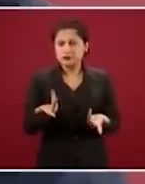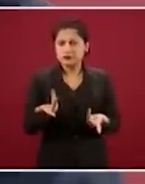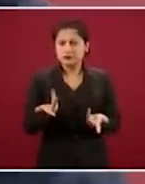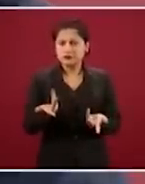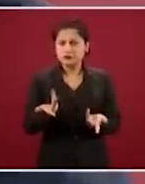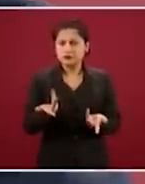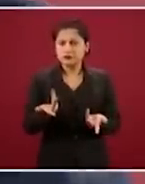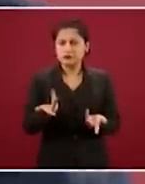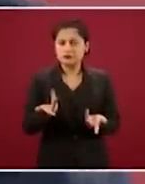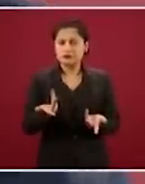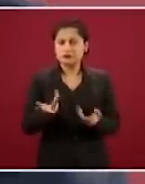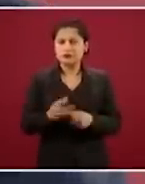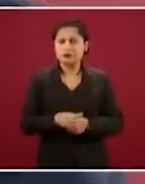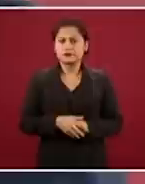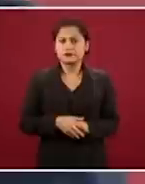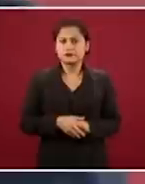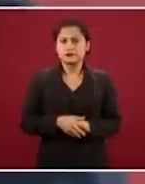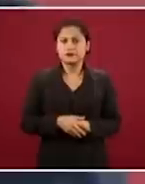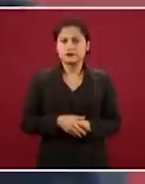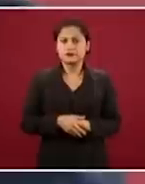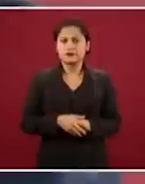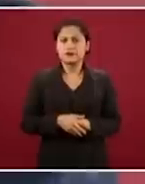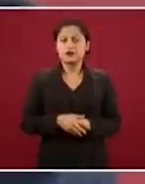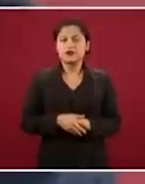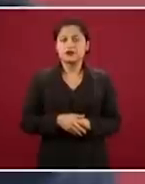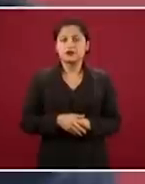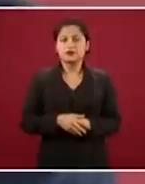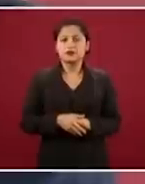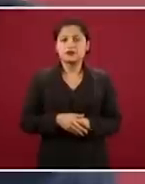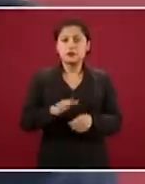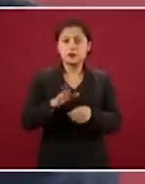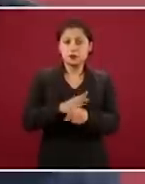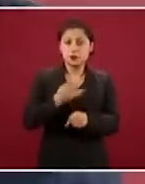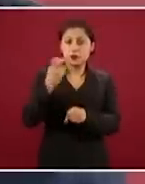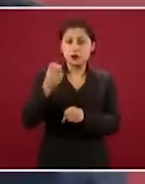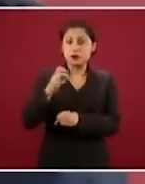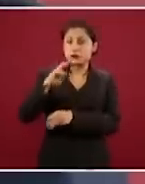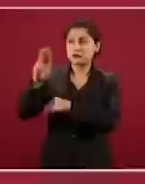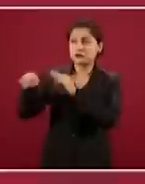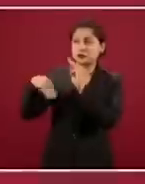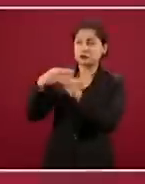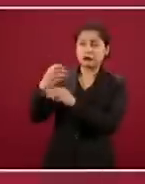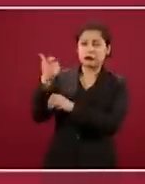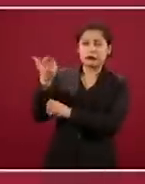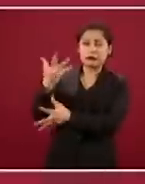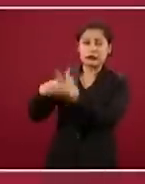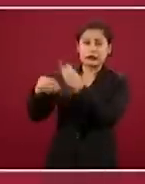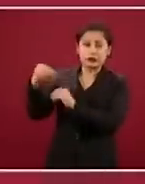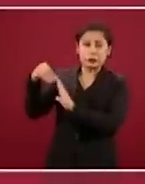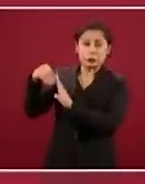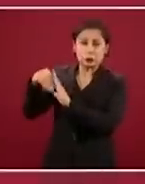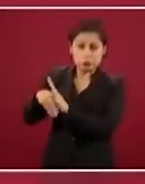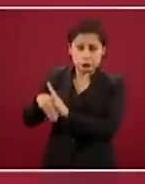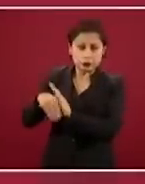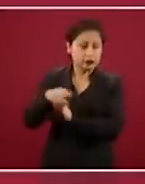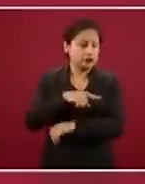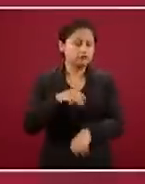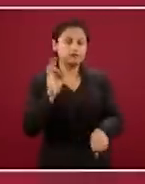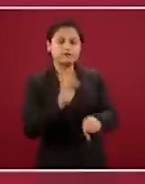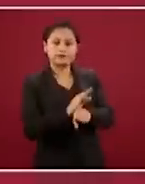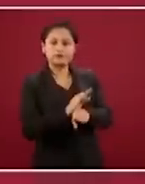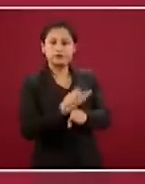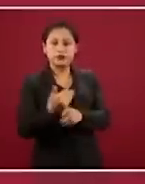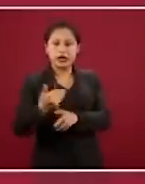no resentir tanto la crisis económica. Nos ha ayudado